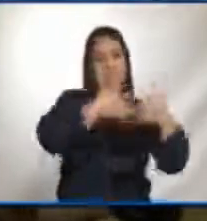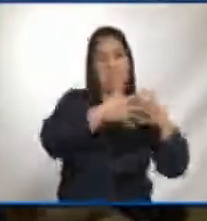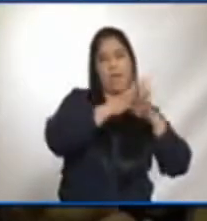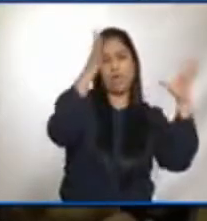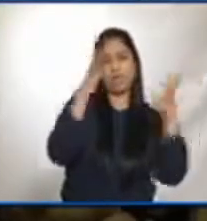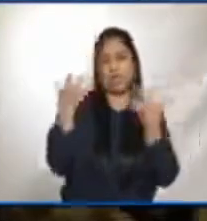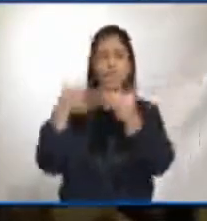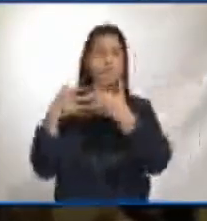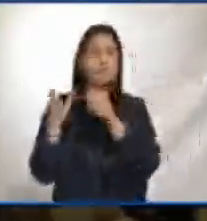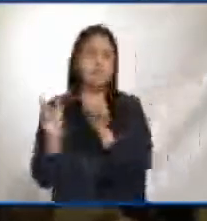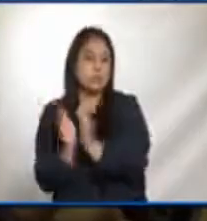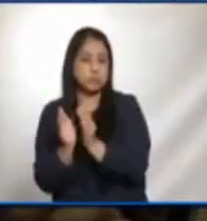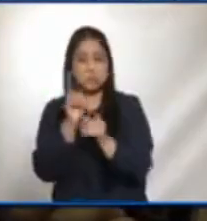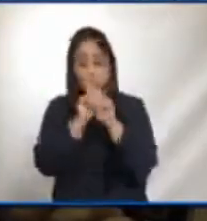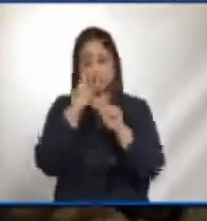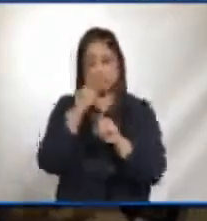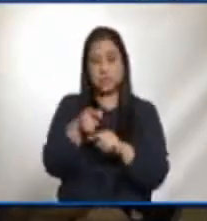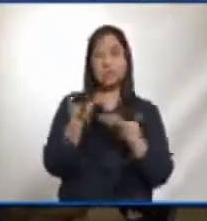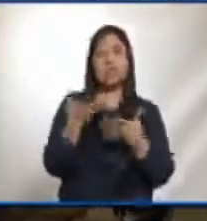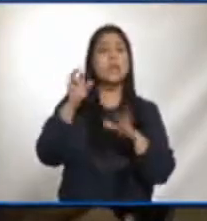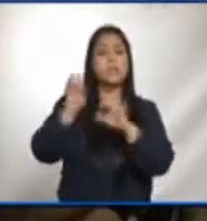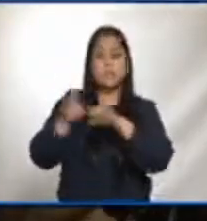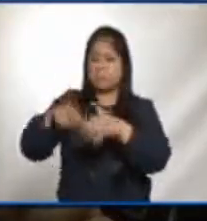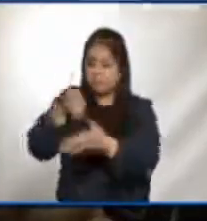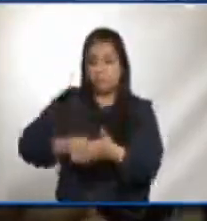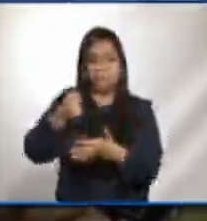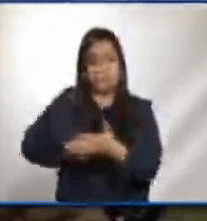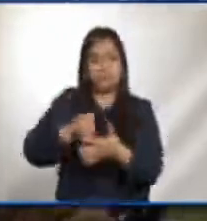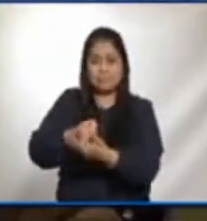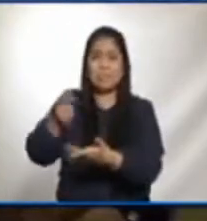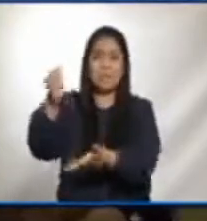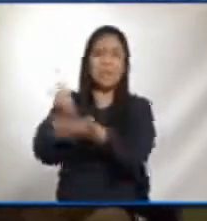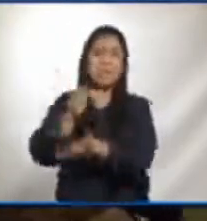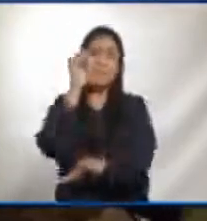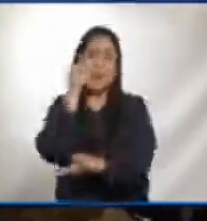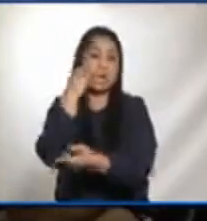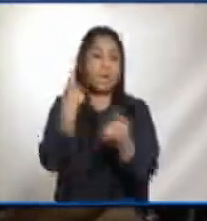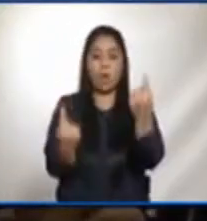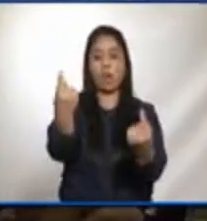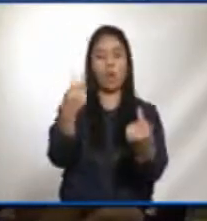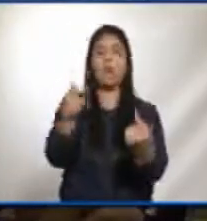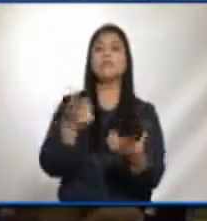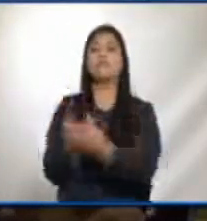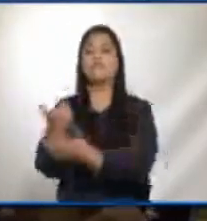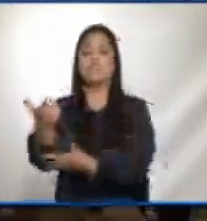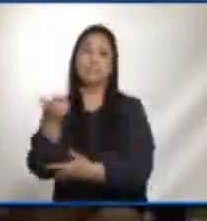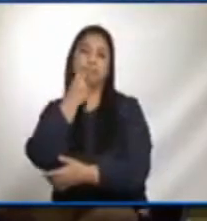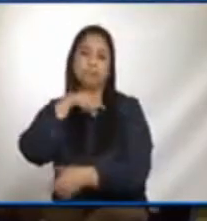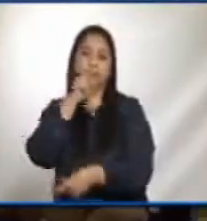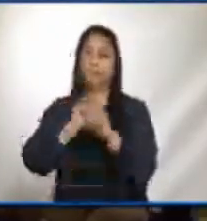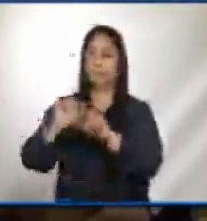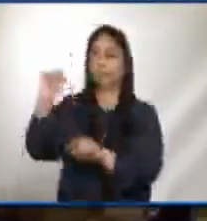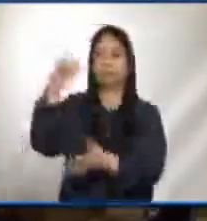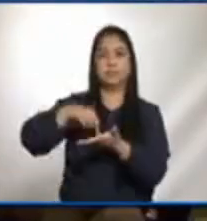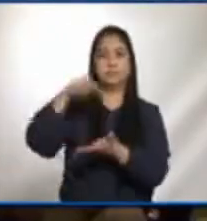grandes o de microempresas, de gente luchadora que están tratando de salir de la pobreza. Este va a ser el primer país en el mundo que lo va a hacer.